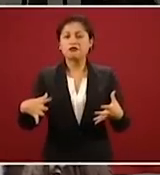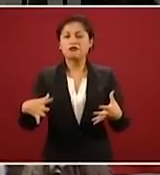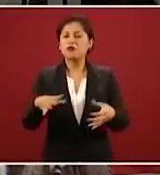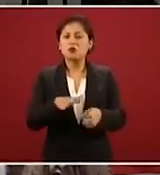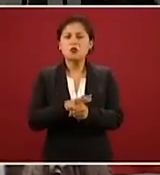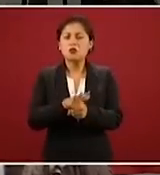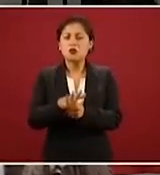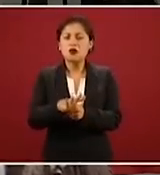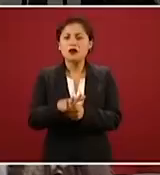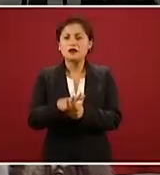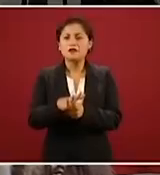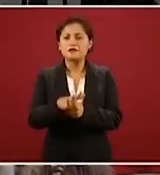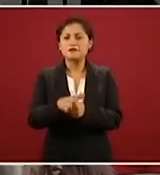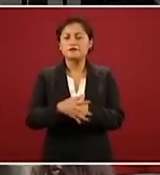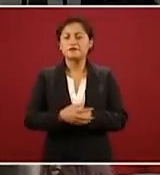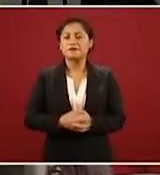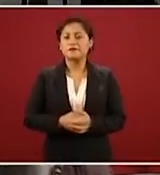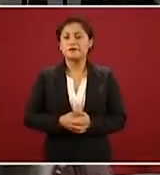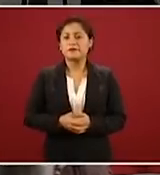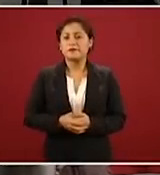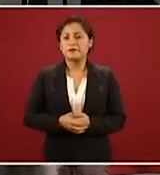se vive una